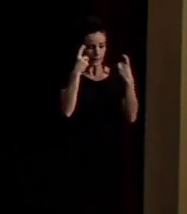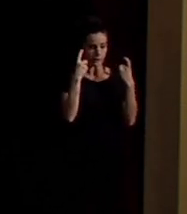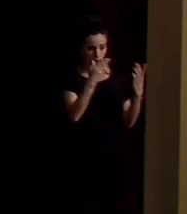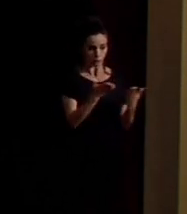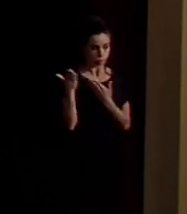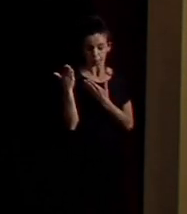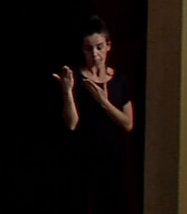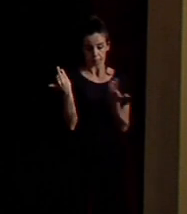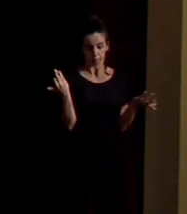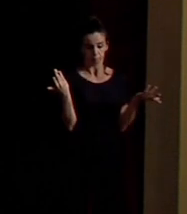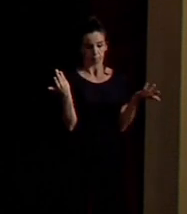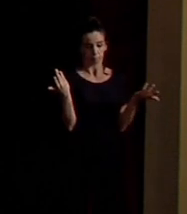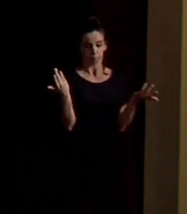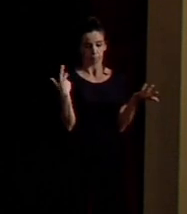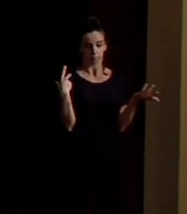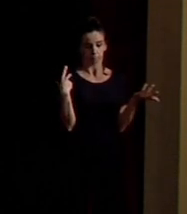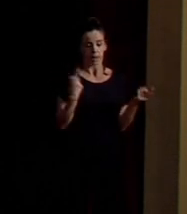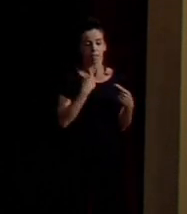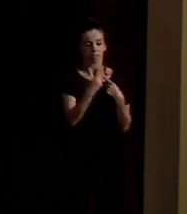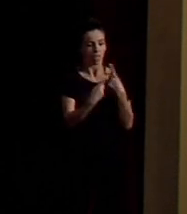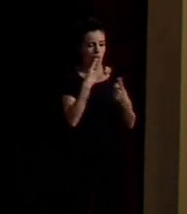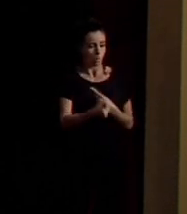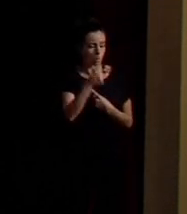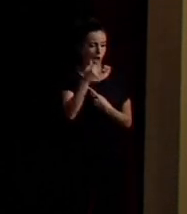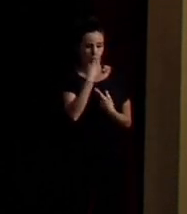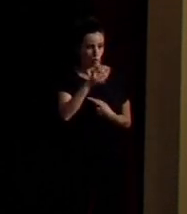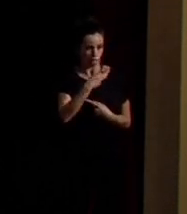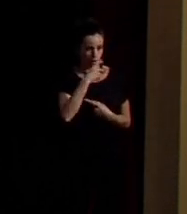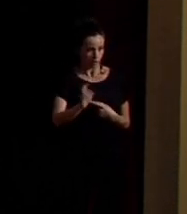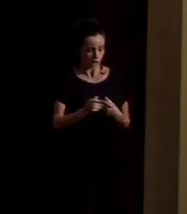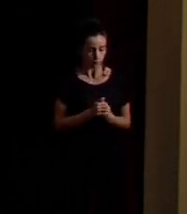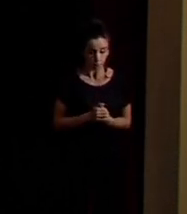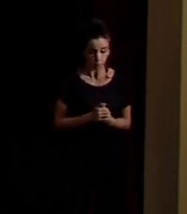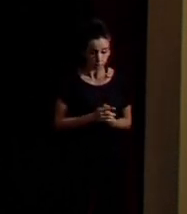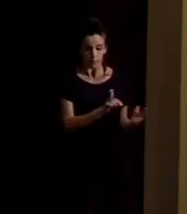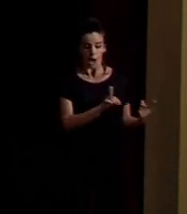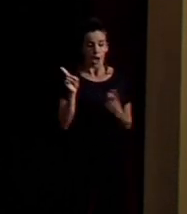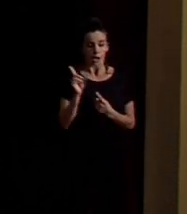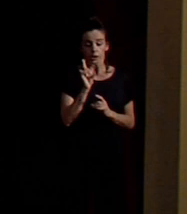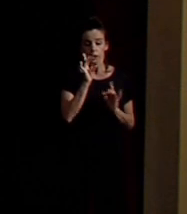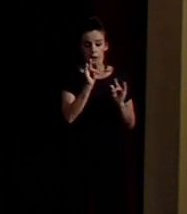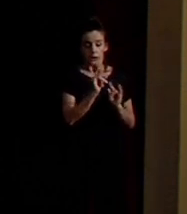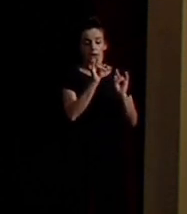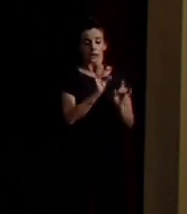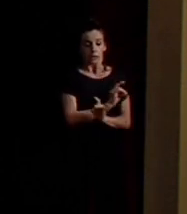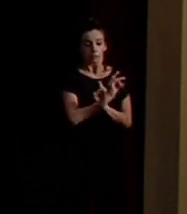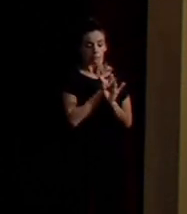creo que hay poco que añadir, ¿no? Aquí es donde efectivamente yo creo que deberíamos encajar